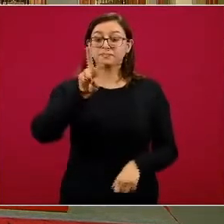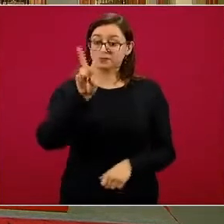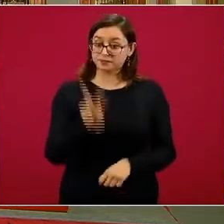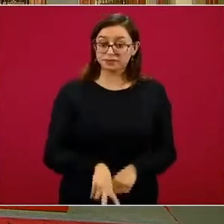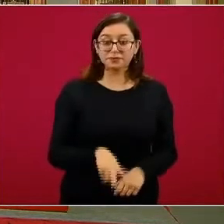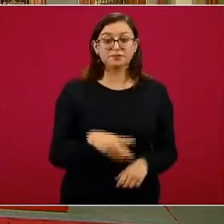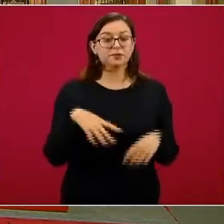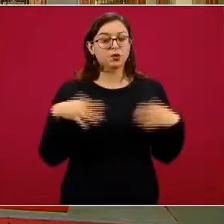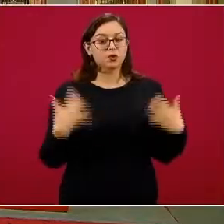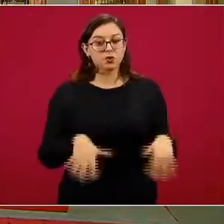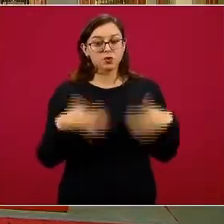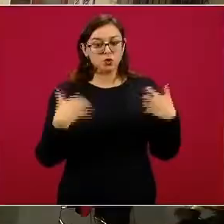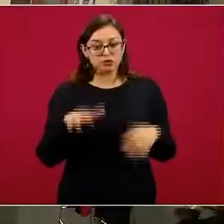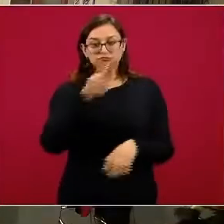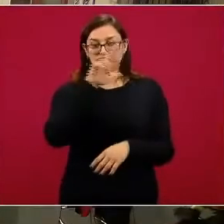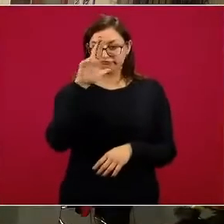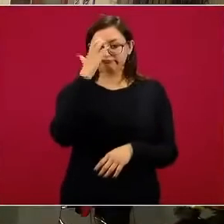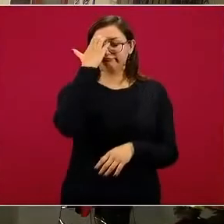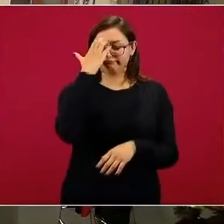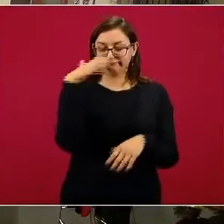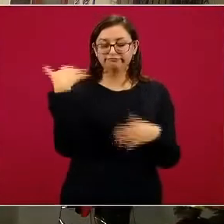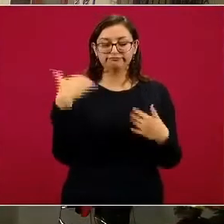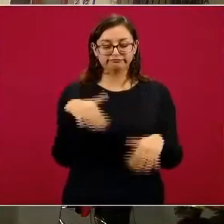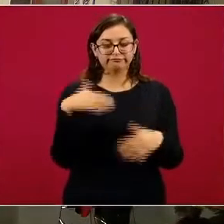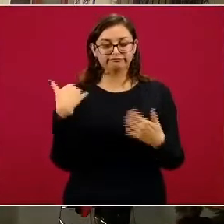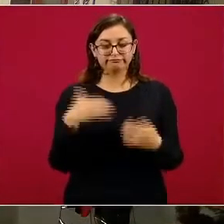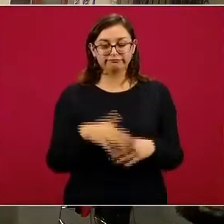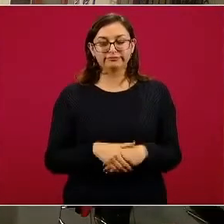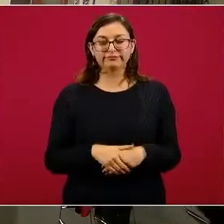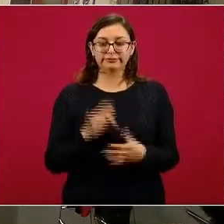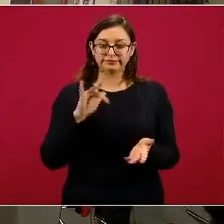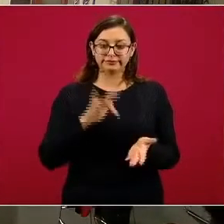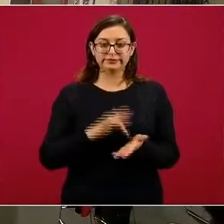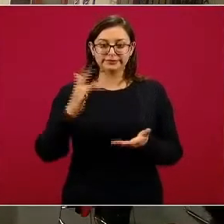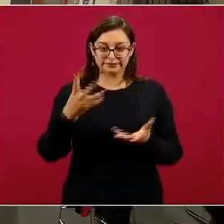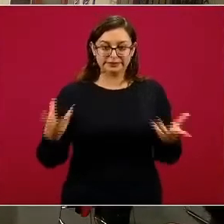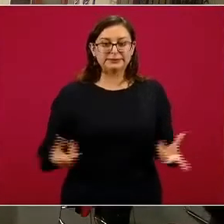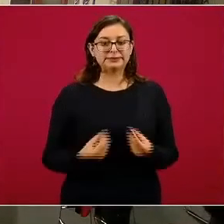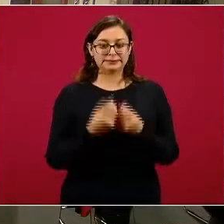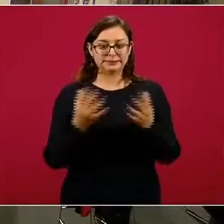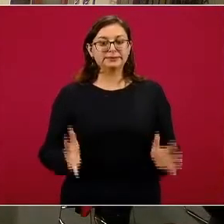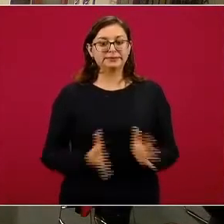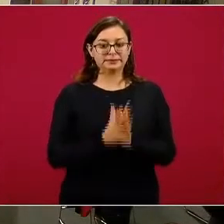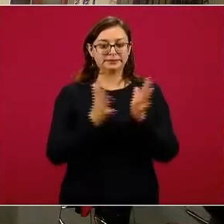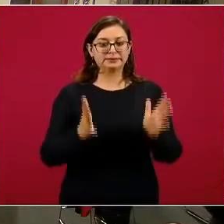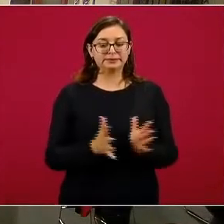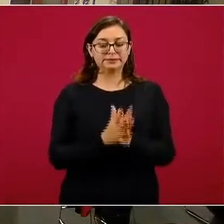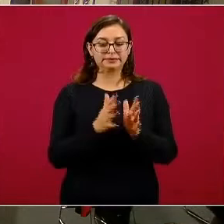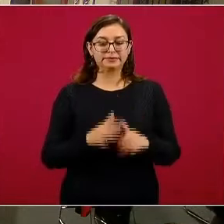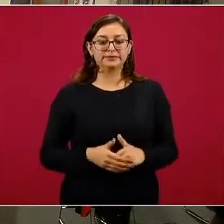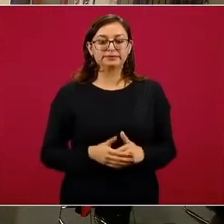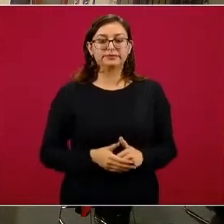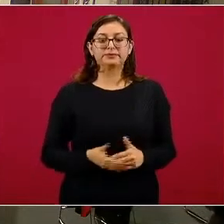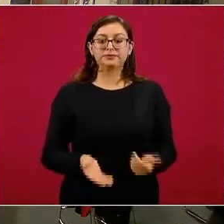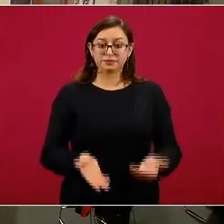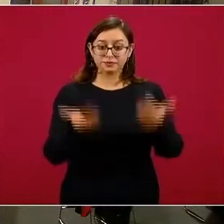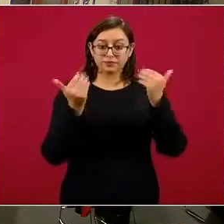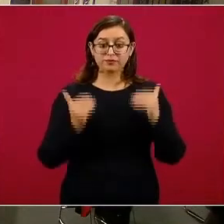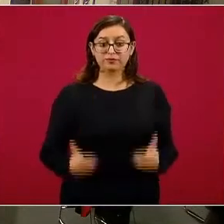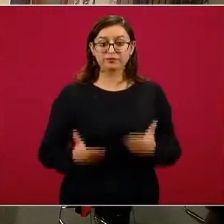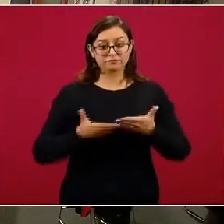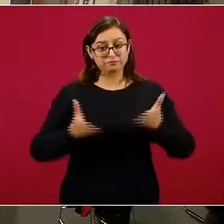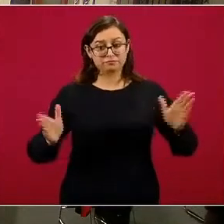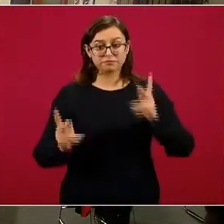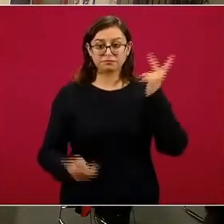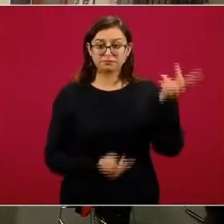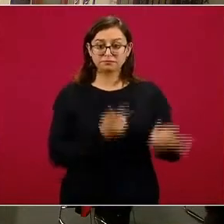merecido ambos reconocimientos. Gracias por hacernos partícipes de este evento. Pasamos ahora entonces a